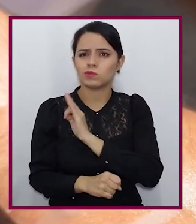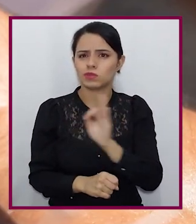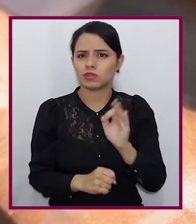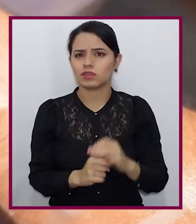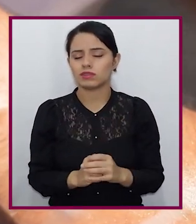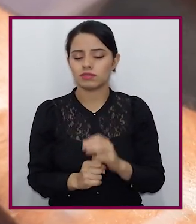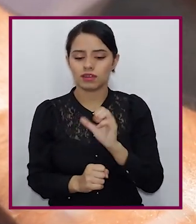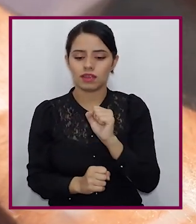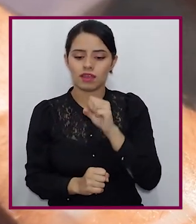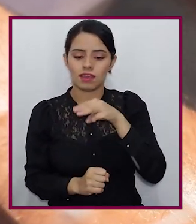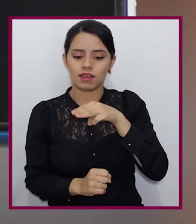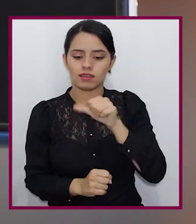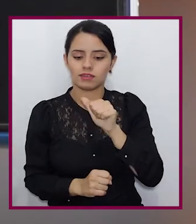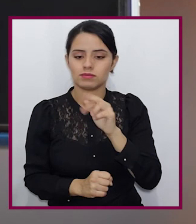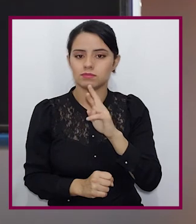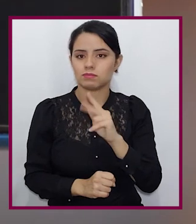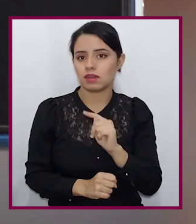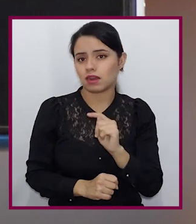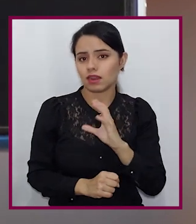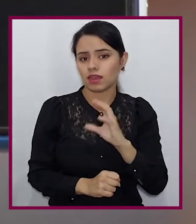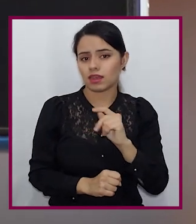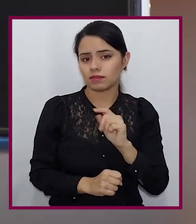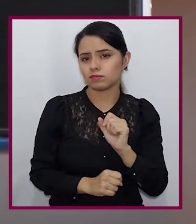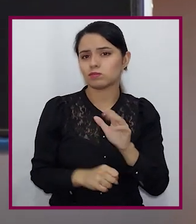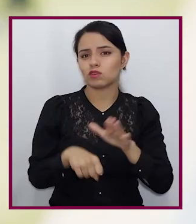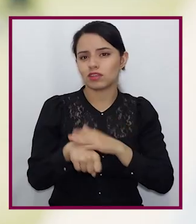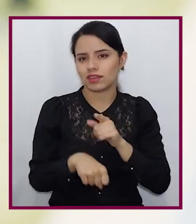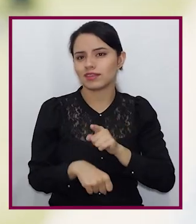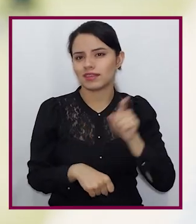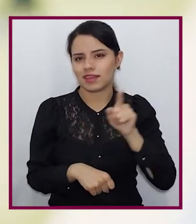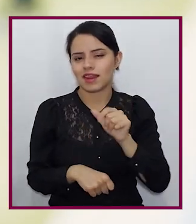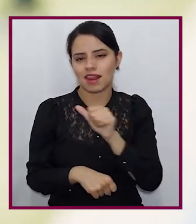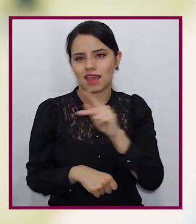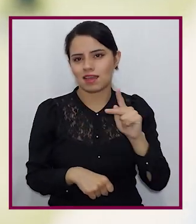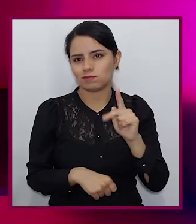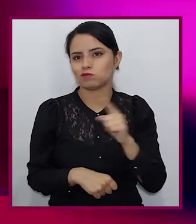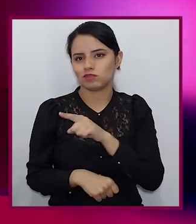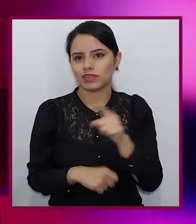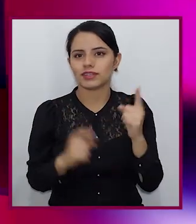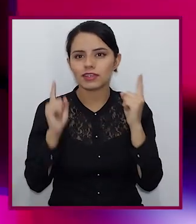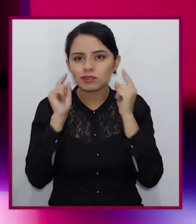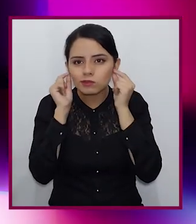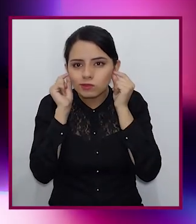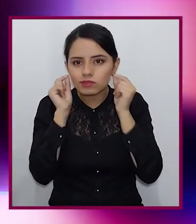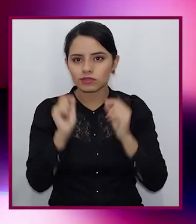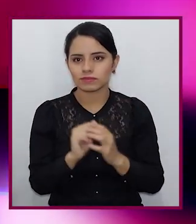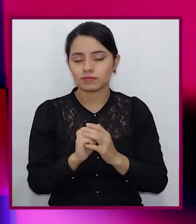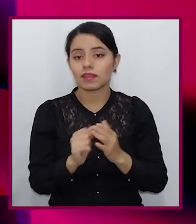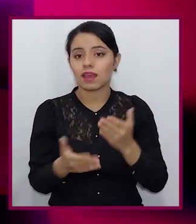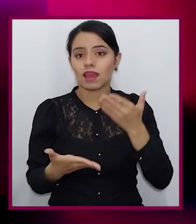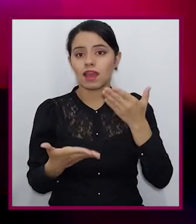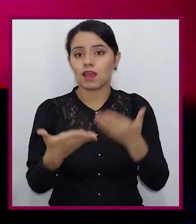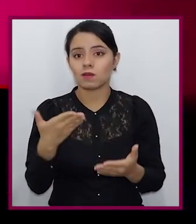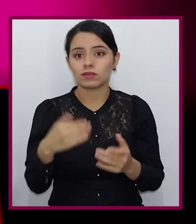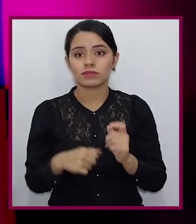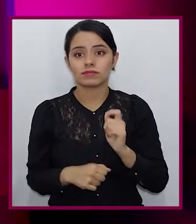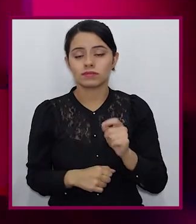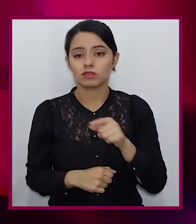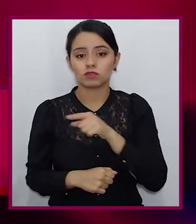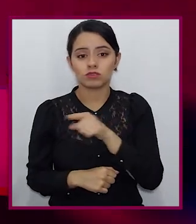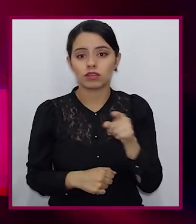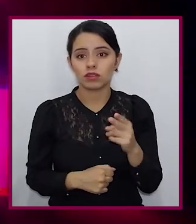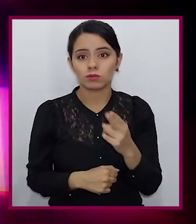Smartcast por los smartphones o Spotify por la plataforma donde los escuchamos. Es curioso cómo ahora ya ni siquiera usamos